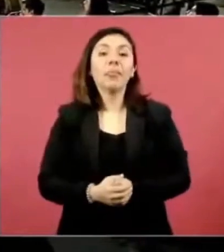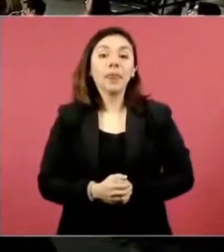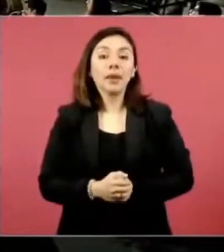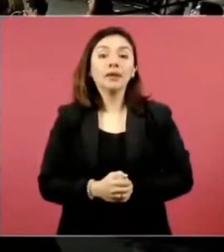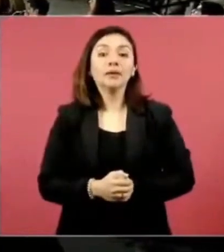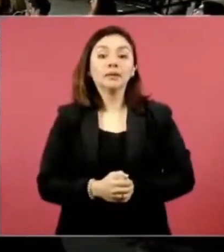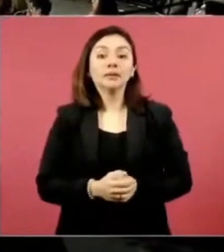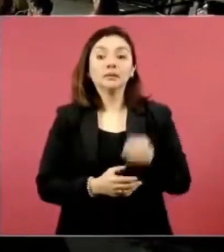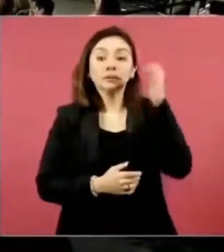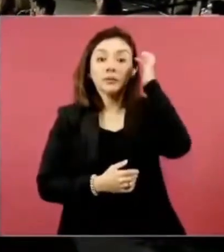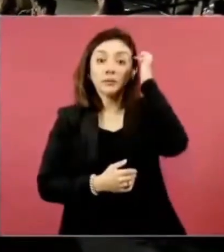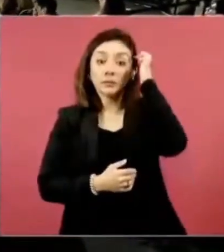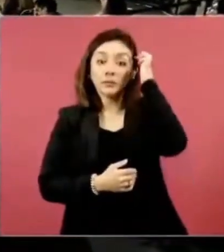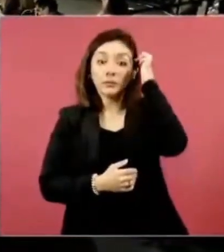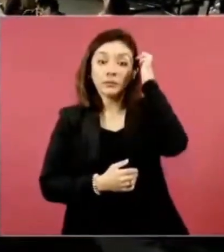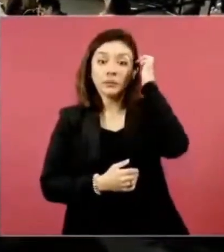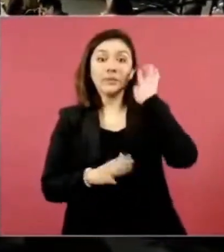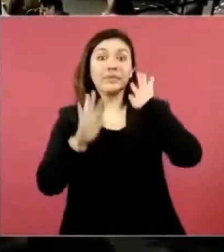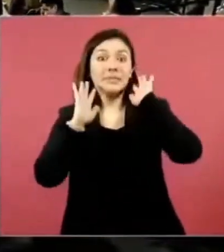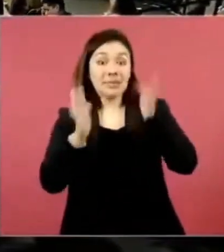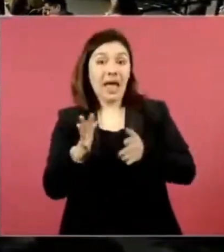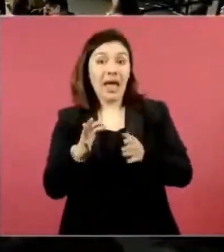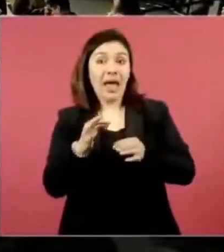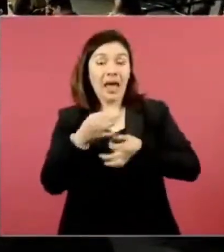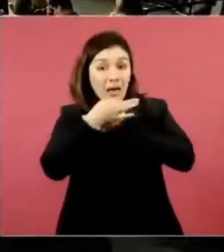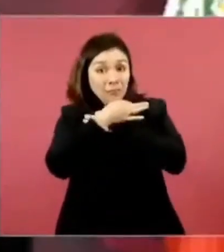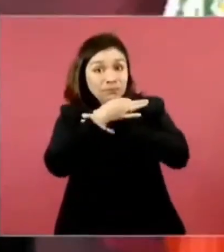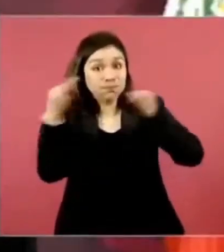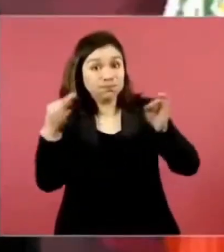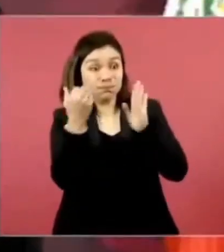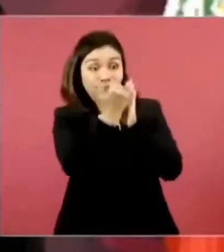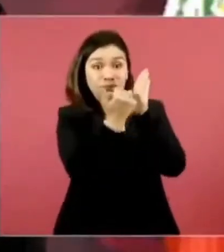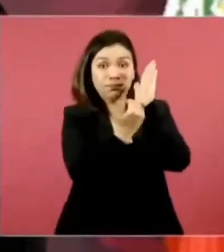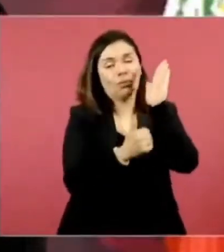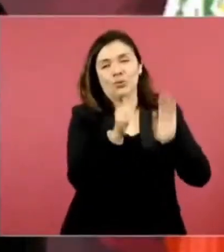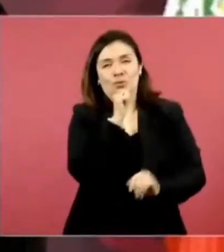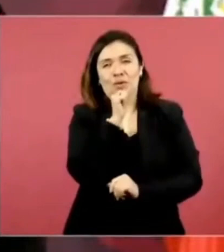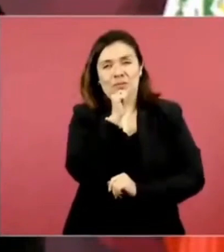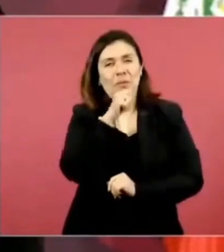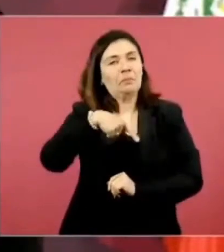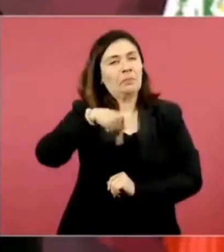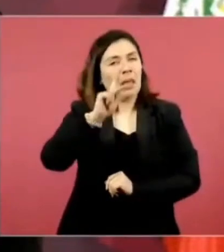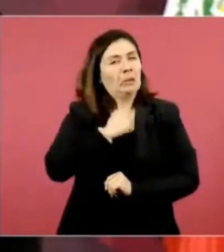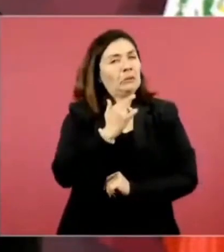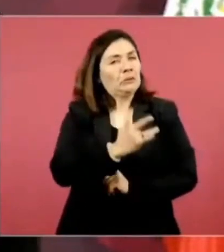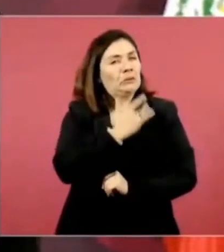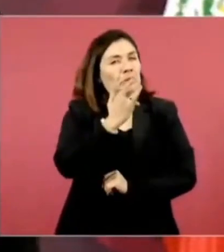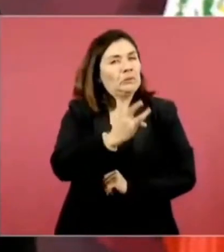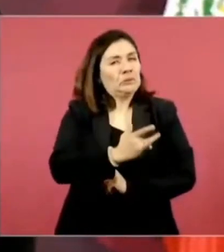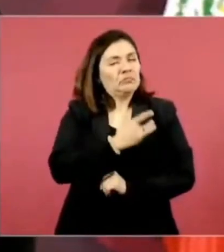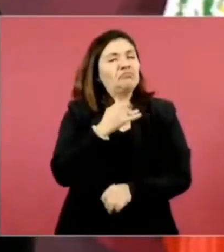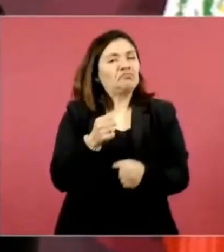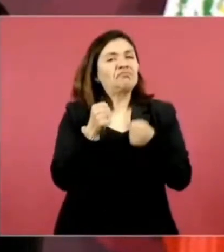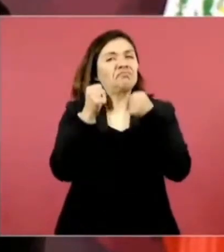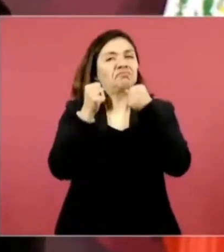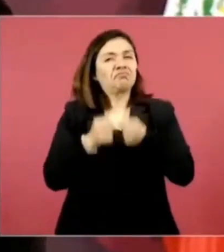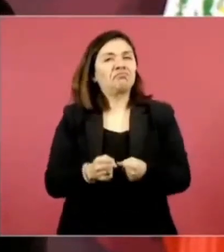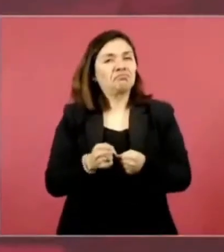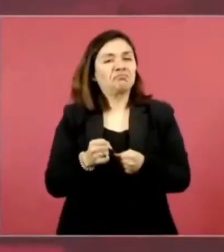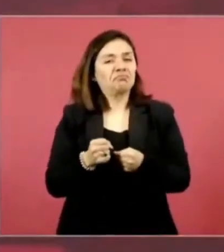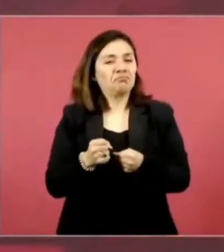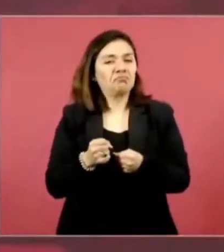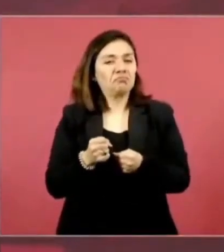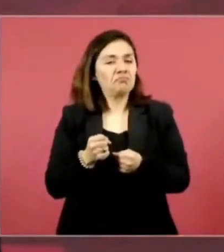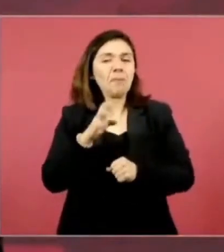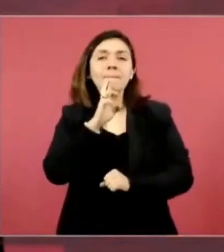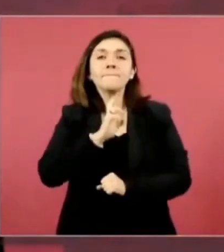Todavía no salen los datos, pero apuesto a que van a ser